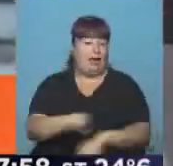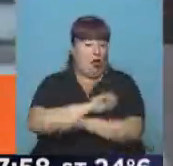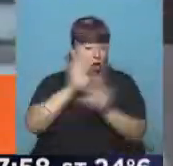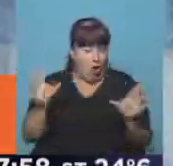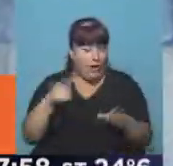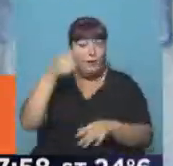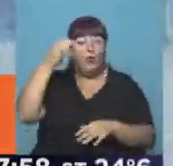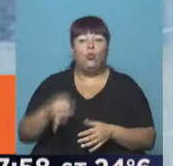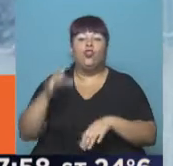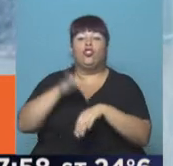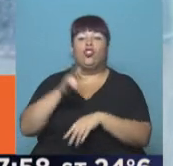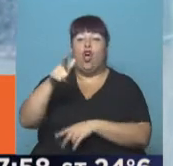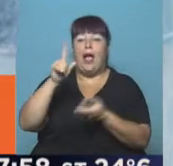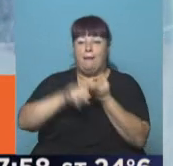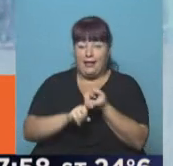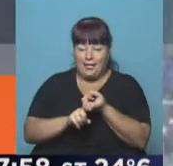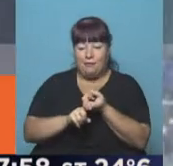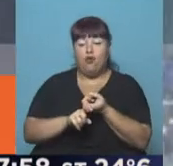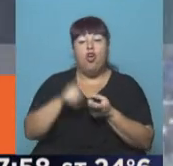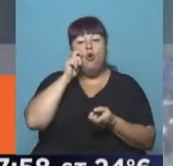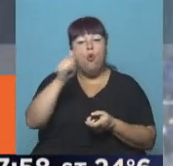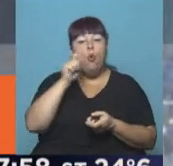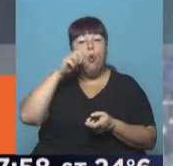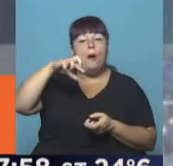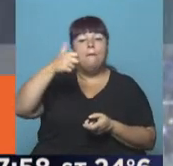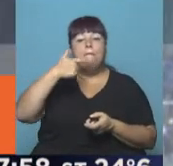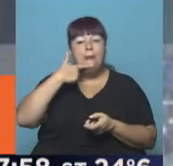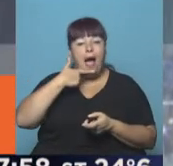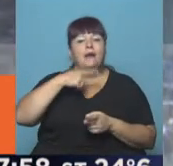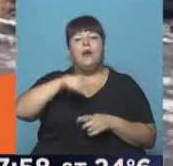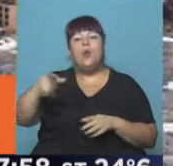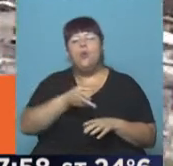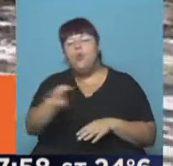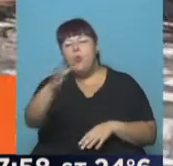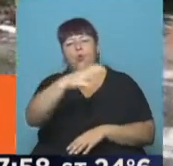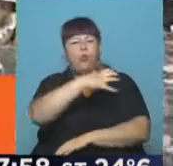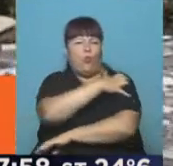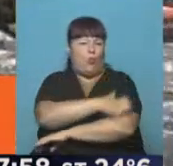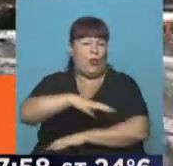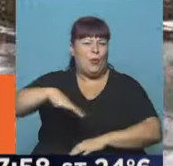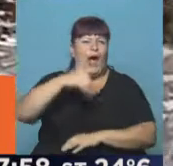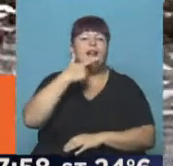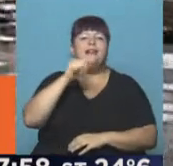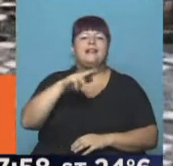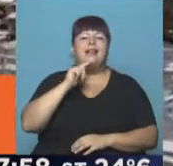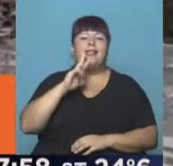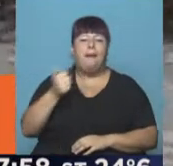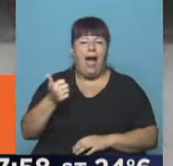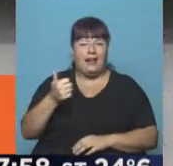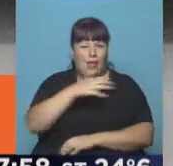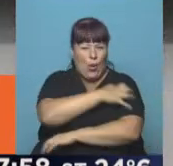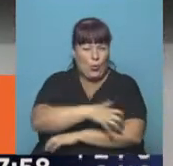lo que le ha pasado a este matrimonio, que el Google Maps lo mandó a un sector del barrio Santa Marta, de la favela Santa